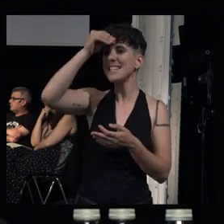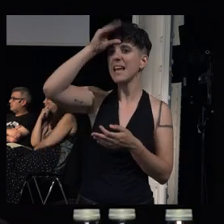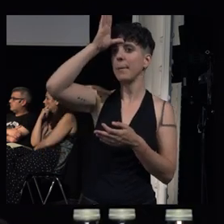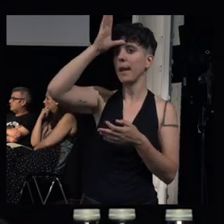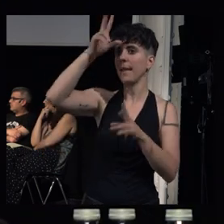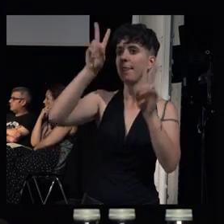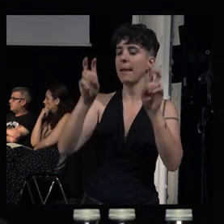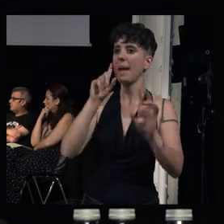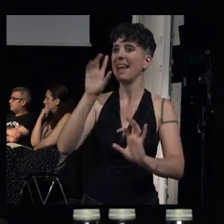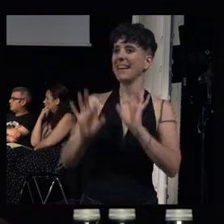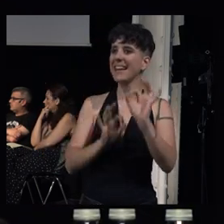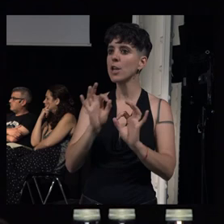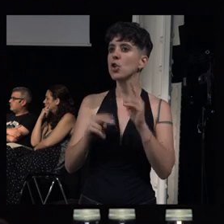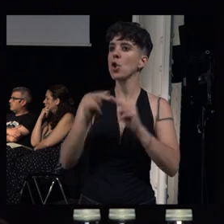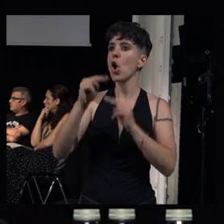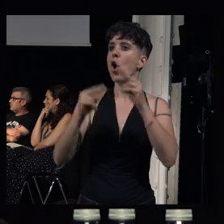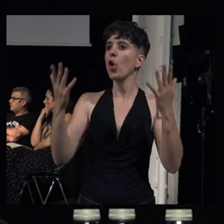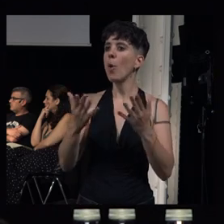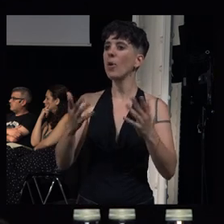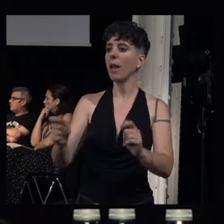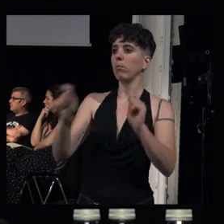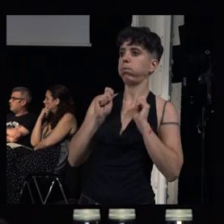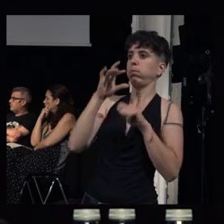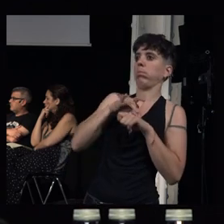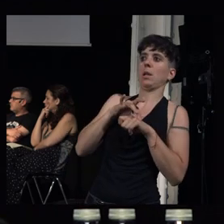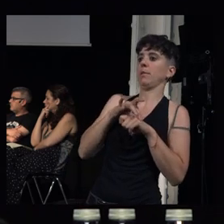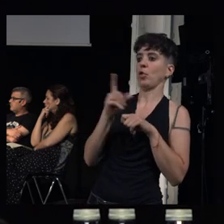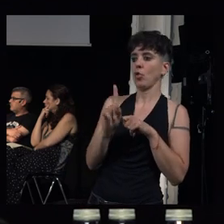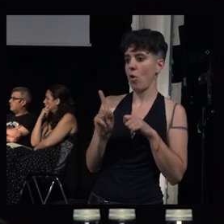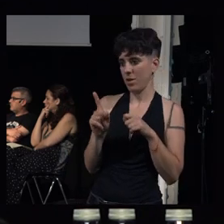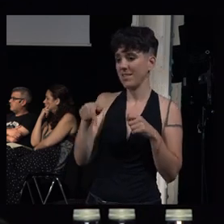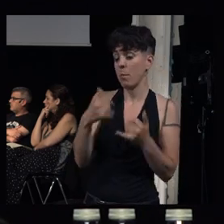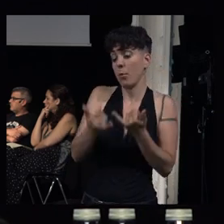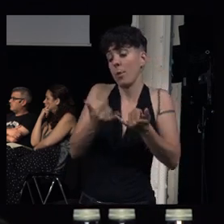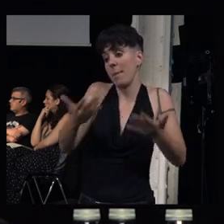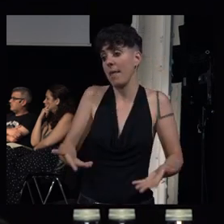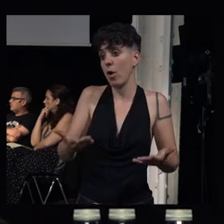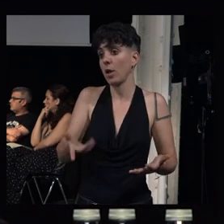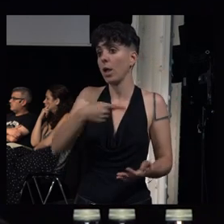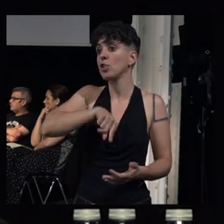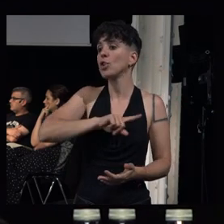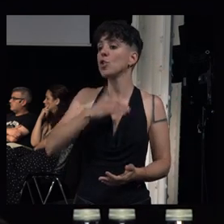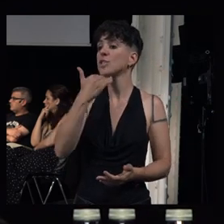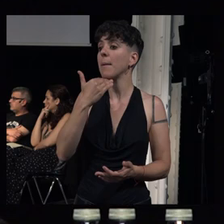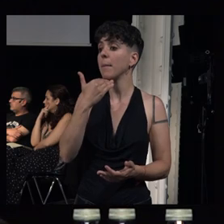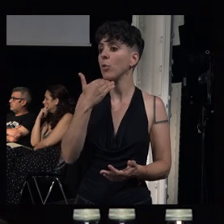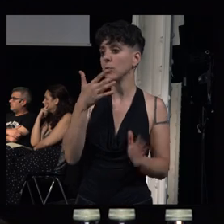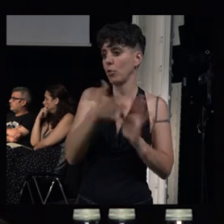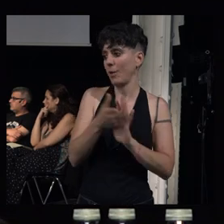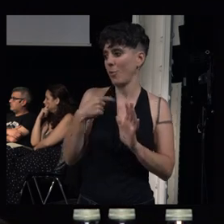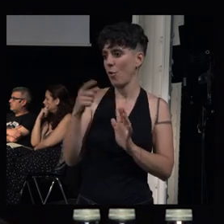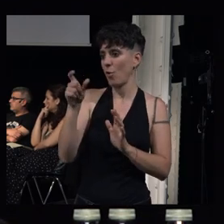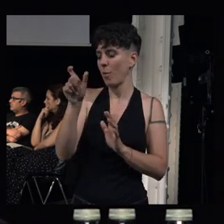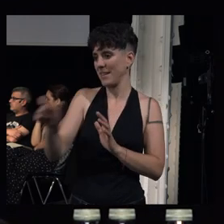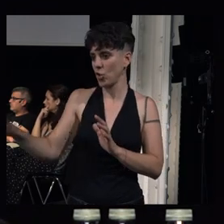riesgos que no nos medicalice, que es el problema que estamos teniendo ahora y que lo sabemos por lo que le ha pasado a la población gay. Es